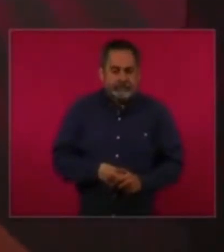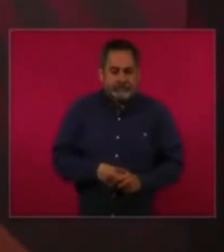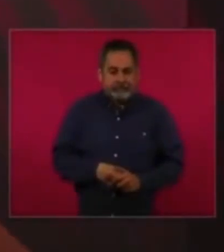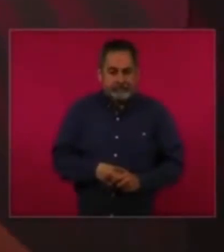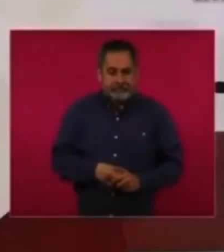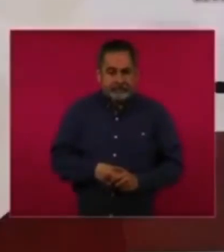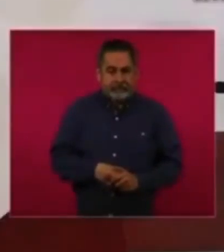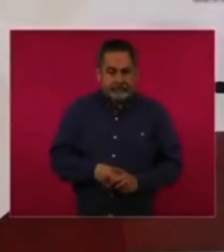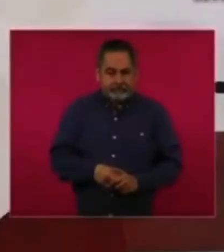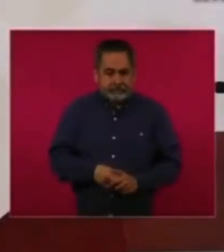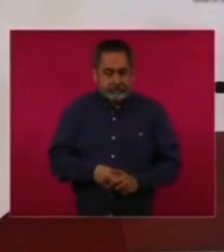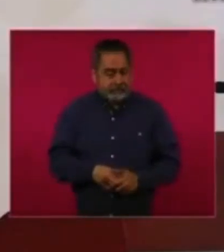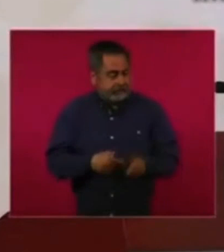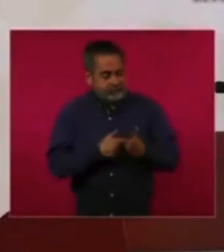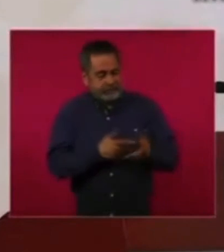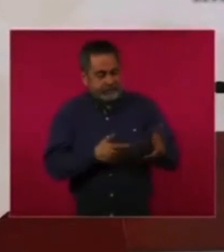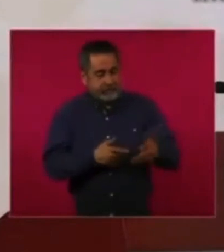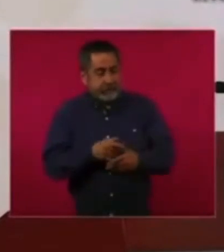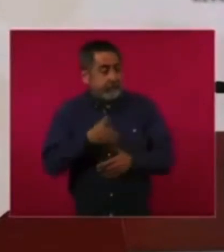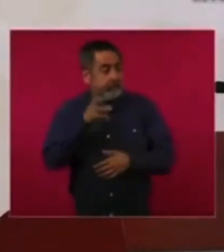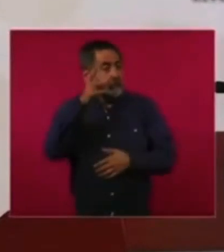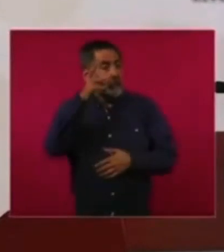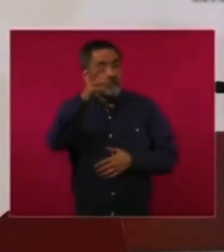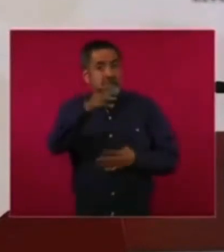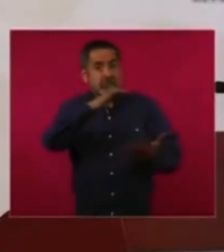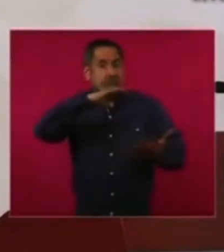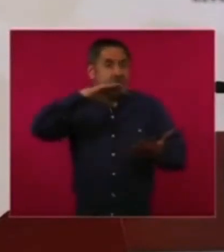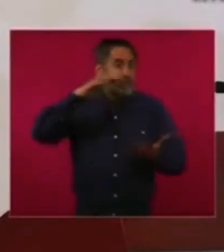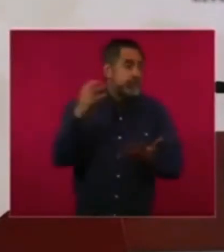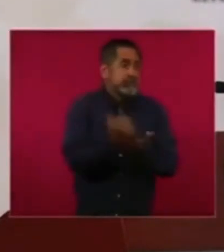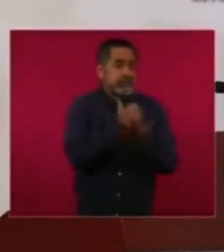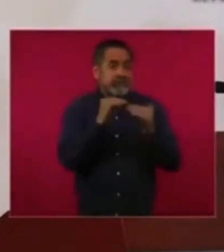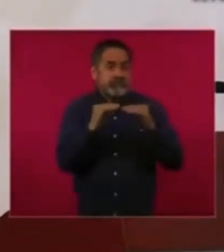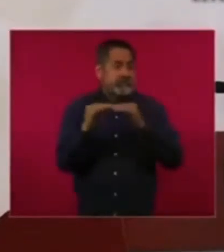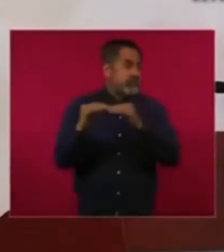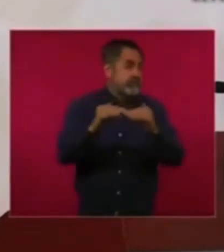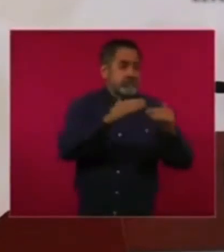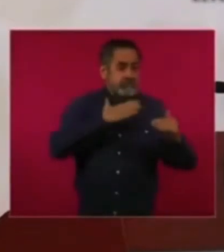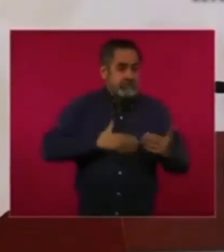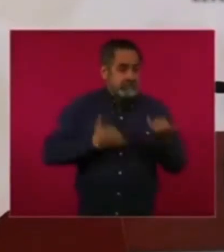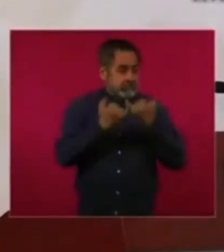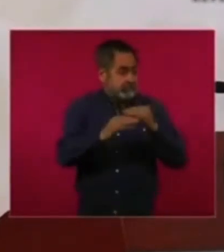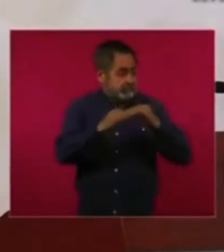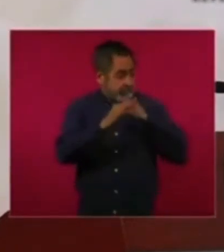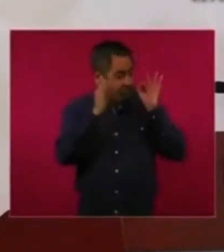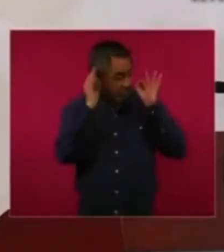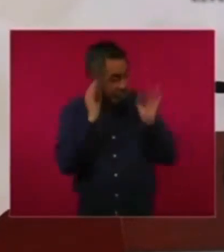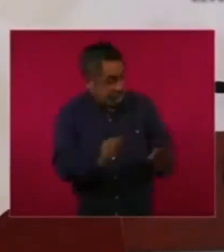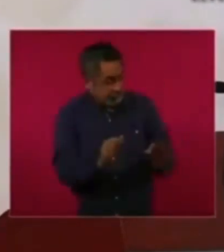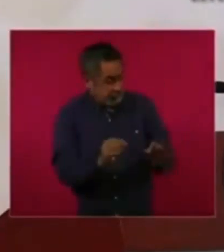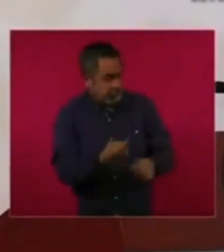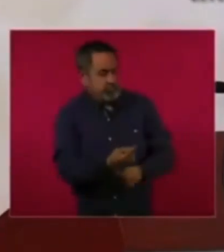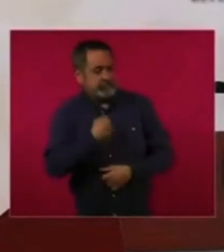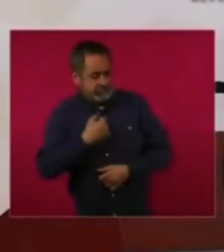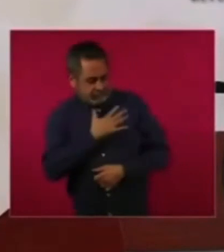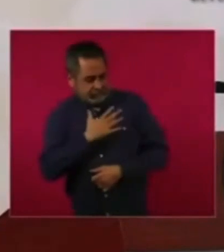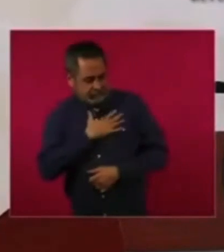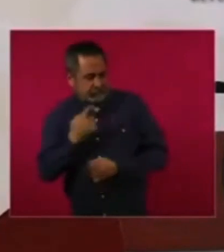triunfe la democracia en México, me llaman y ya